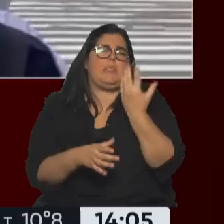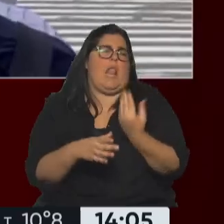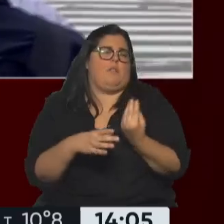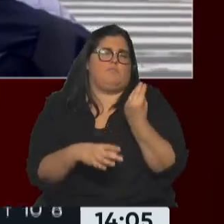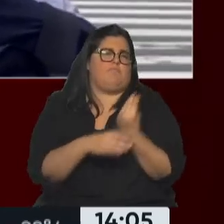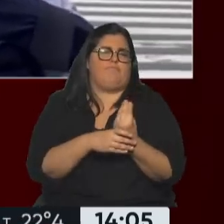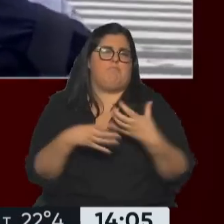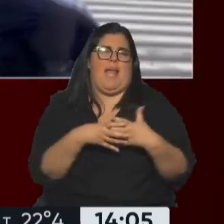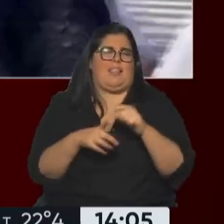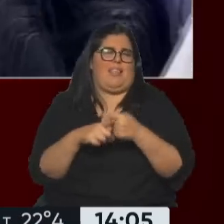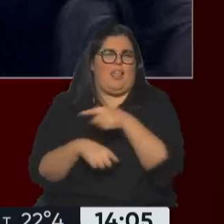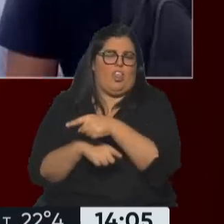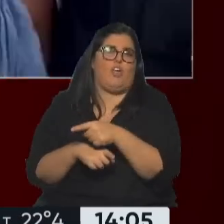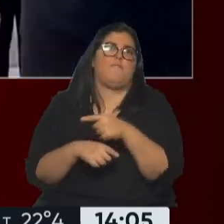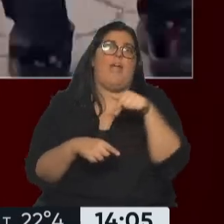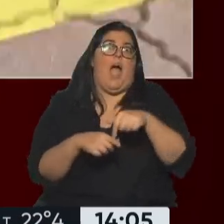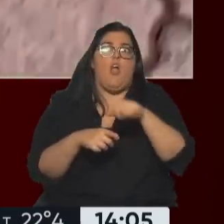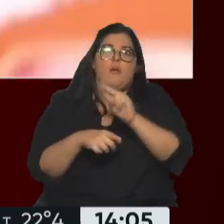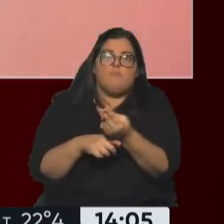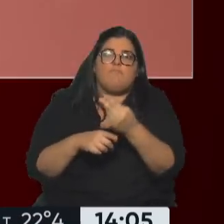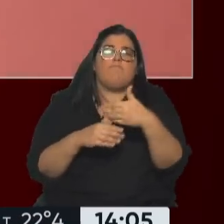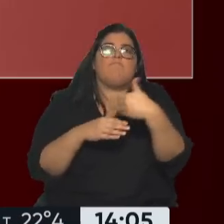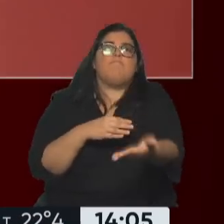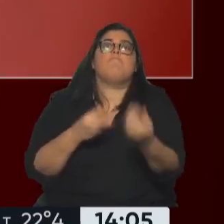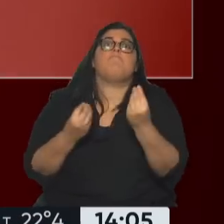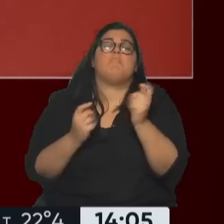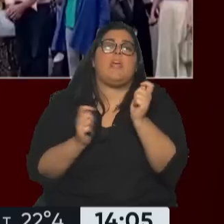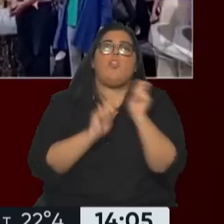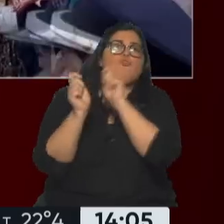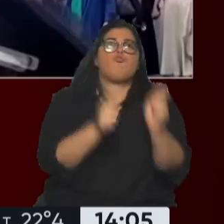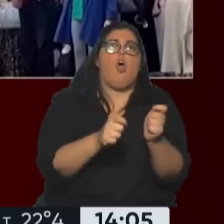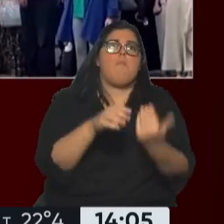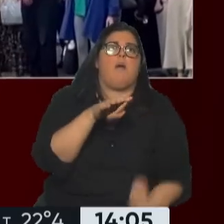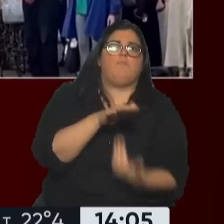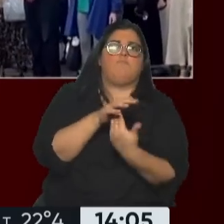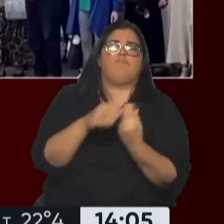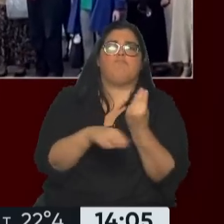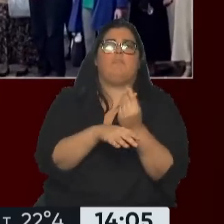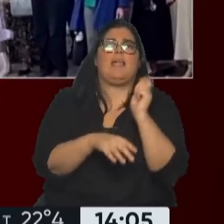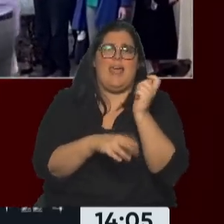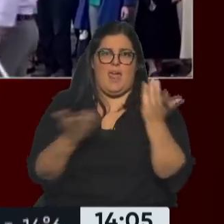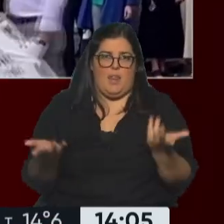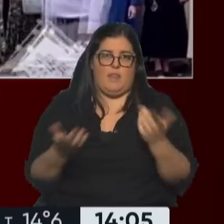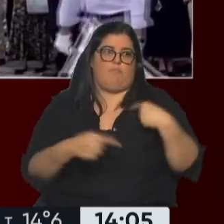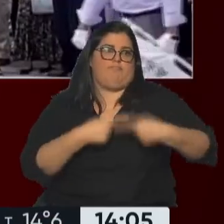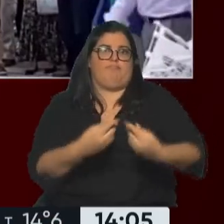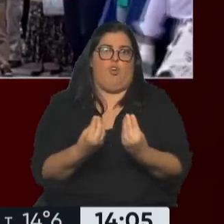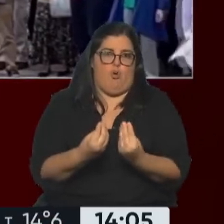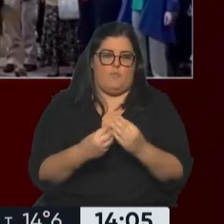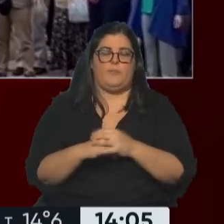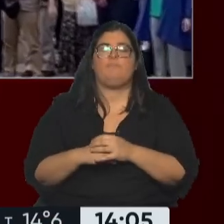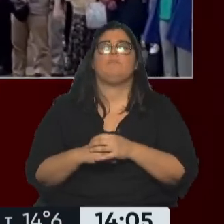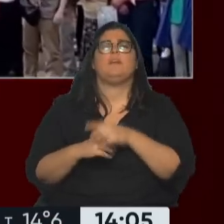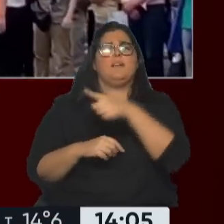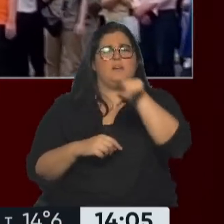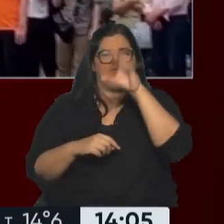también se abre en cierta medida una incógnita en torno a quién va a asumir ese liderazgo y cuál va a ser la línea a seguir. Recordemos que Abe, si bien